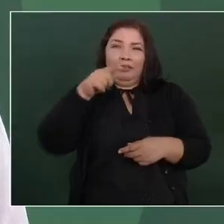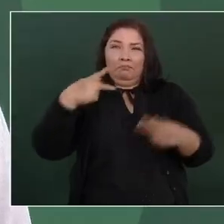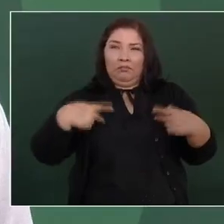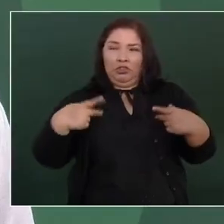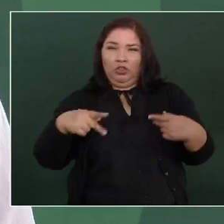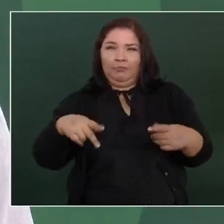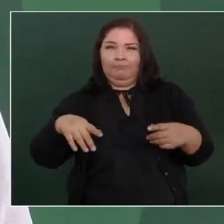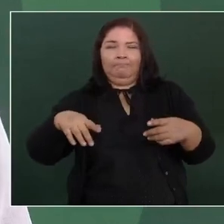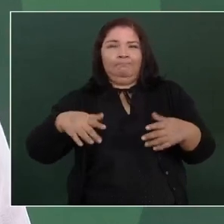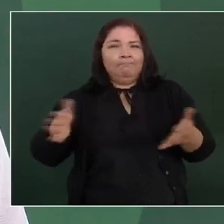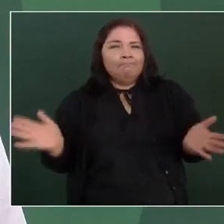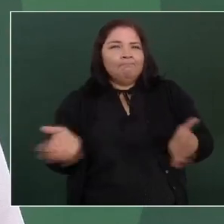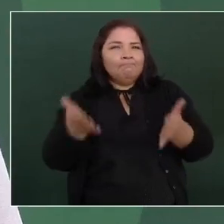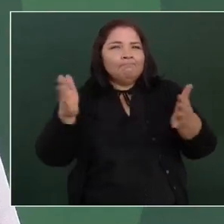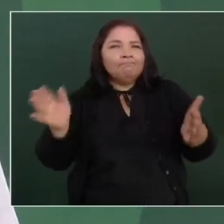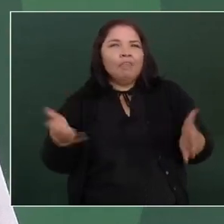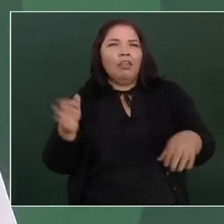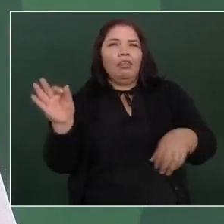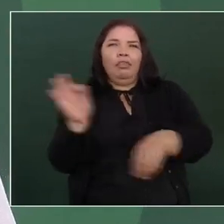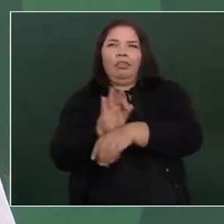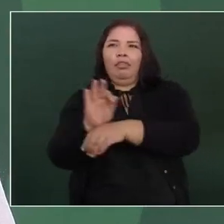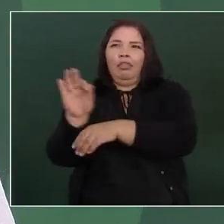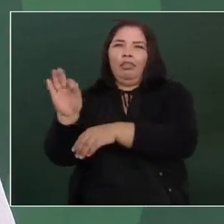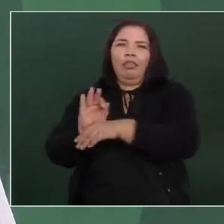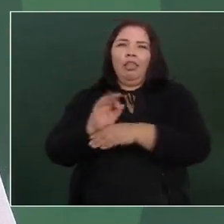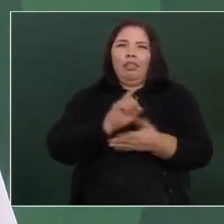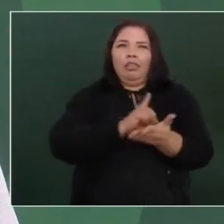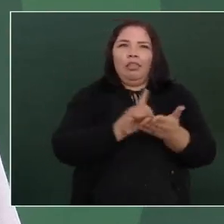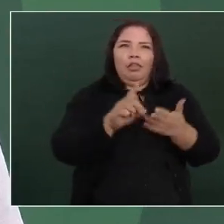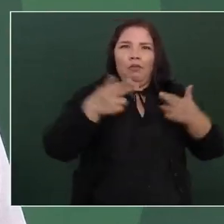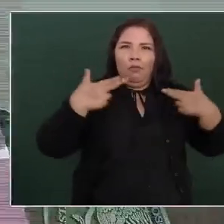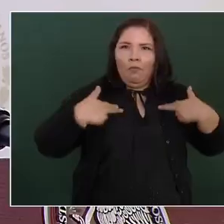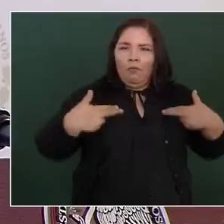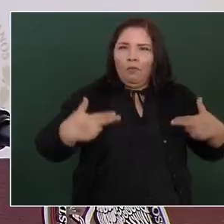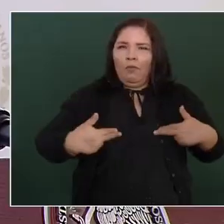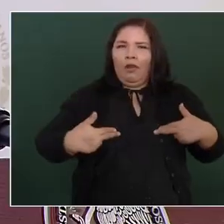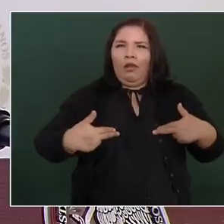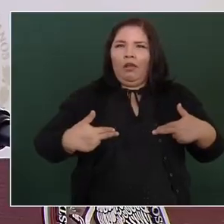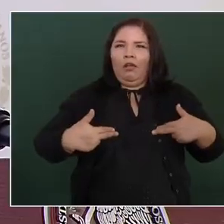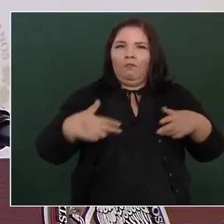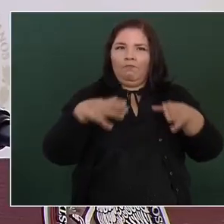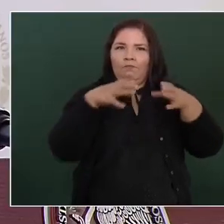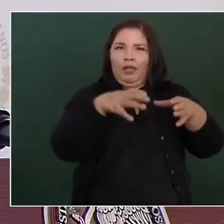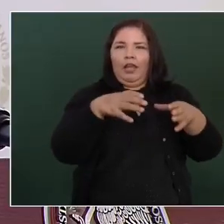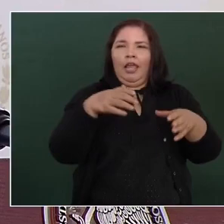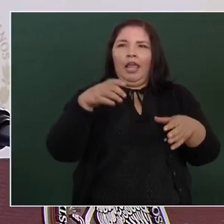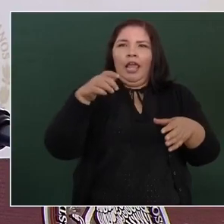activista, promotora y defensora de los derechos humanos de la comunidad